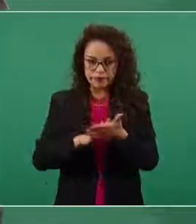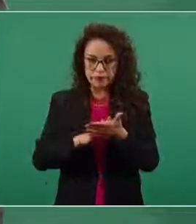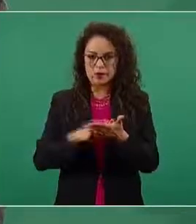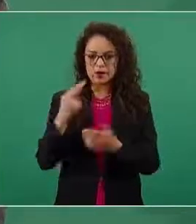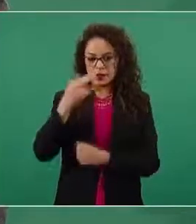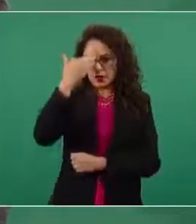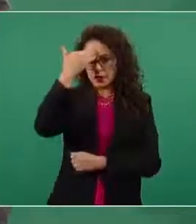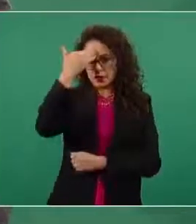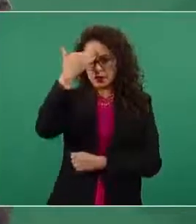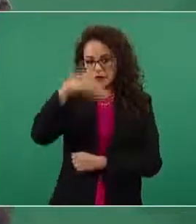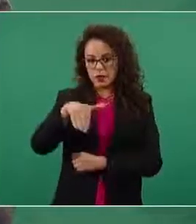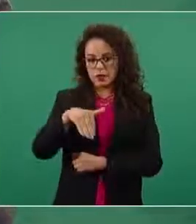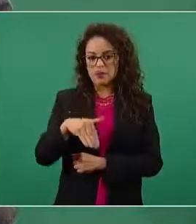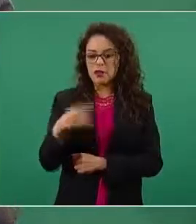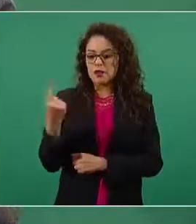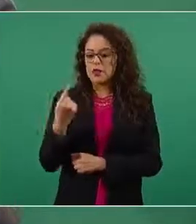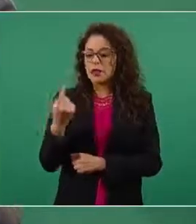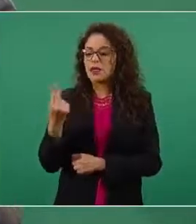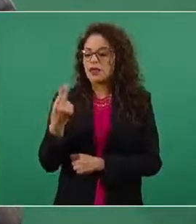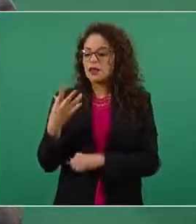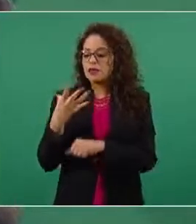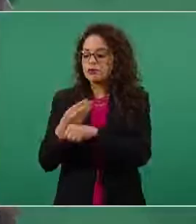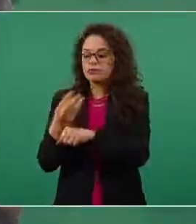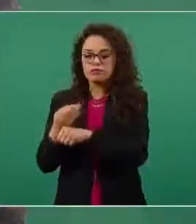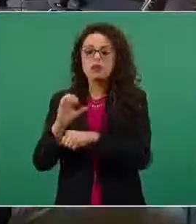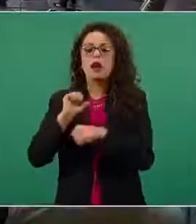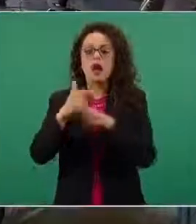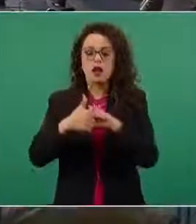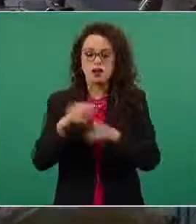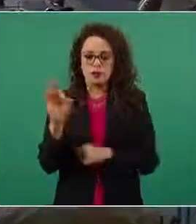saber aquí qué tenemos que hacer.